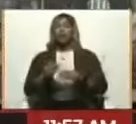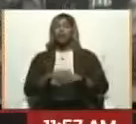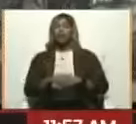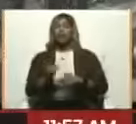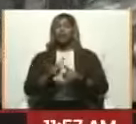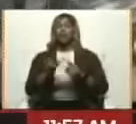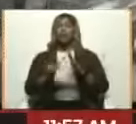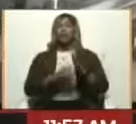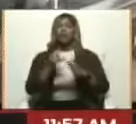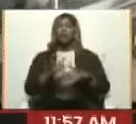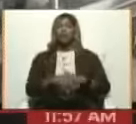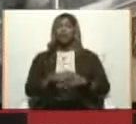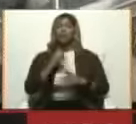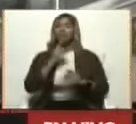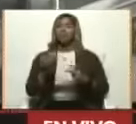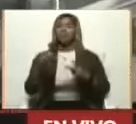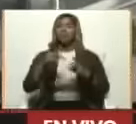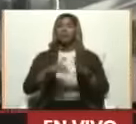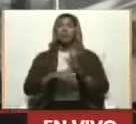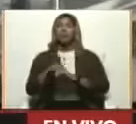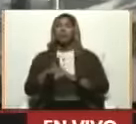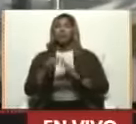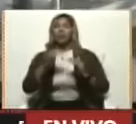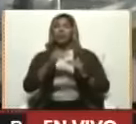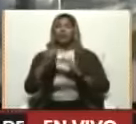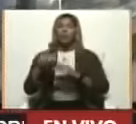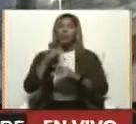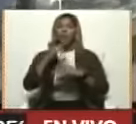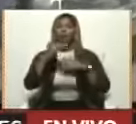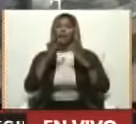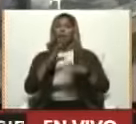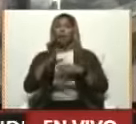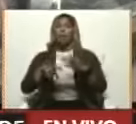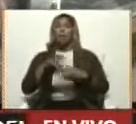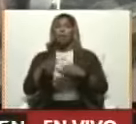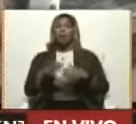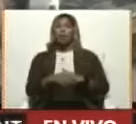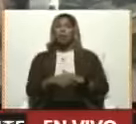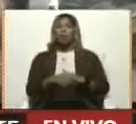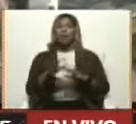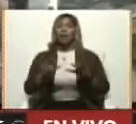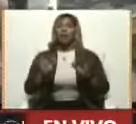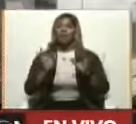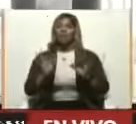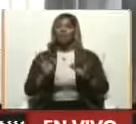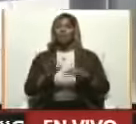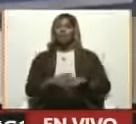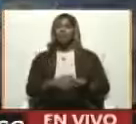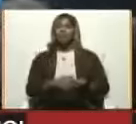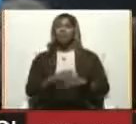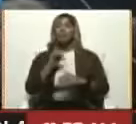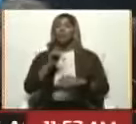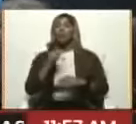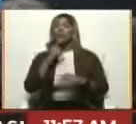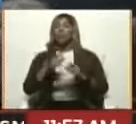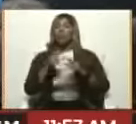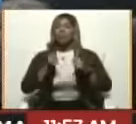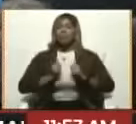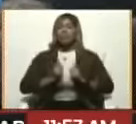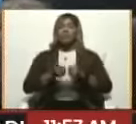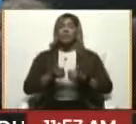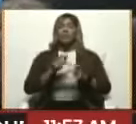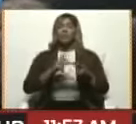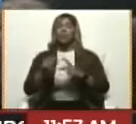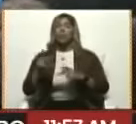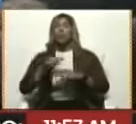la institución, agregando el desarrollo de programas para atender problemáticas específicas. Es así como han nacido programas como